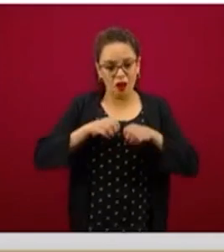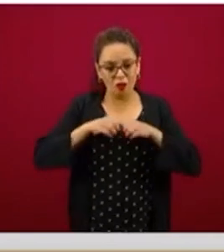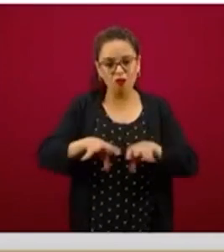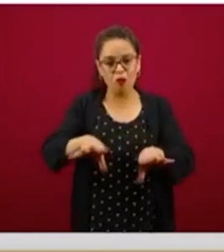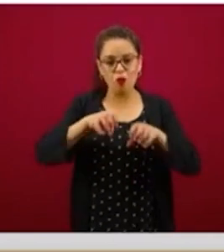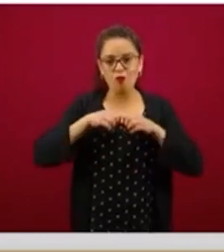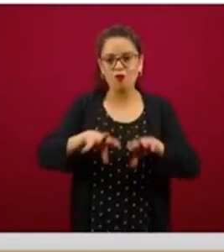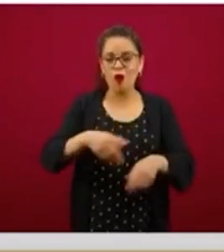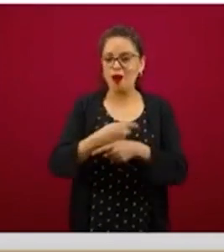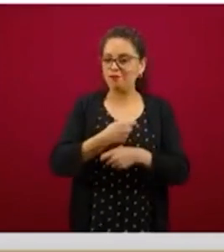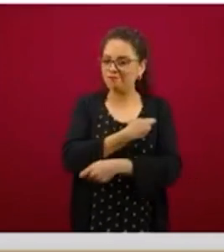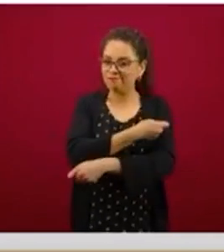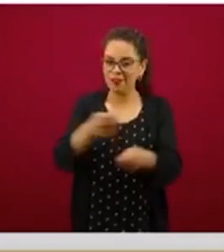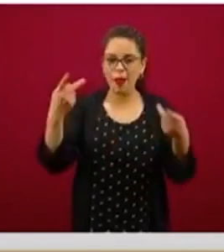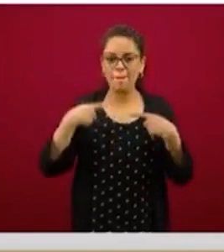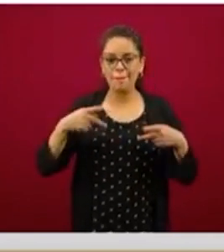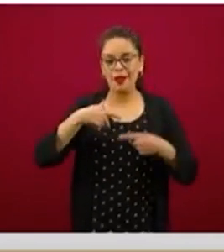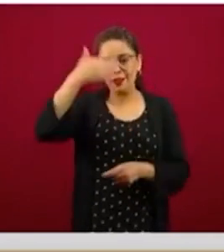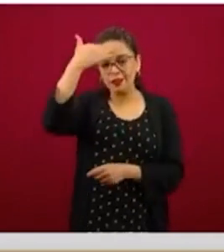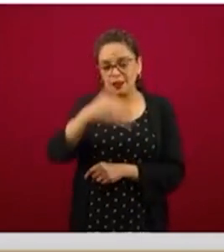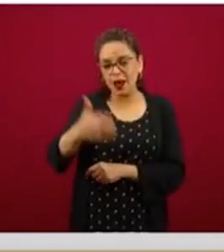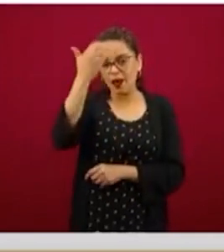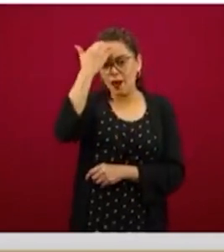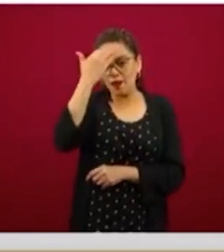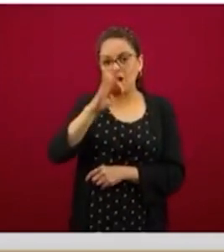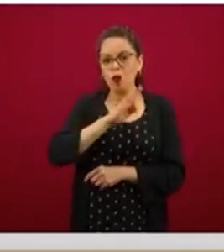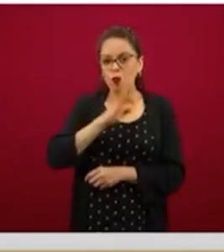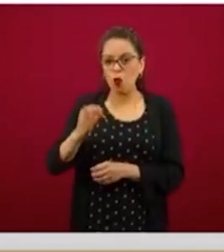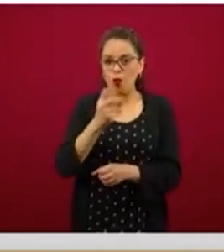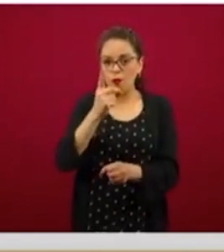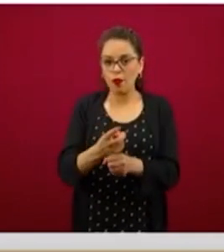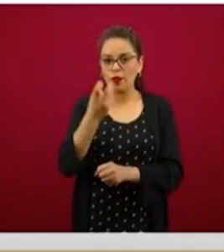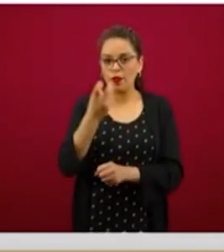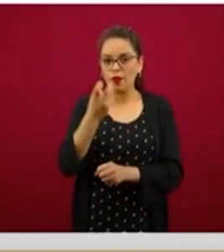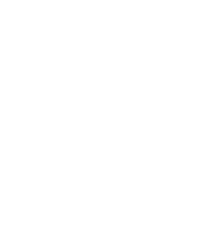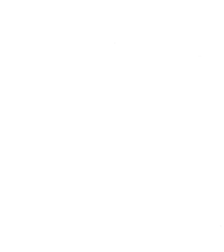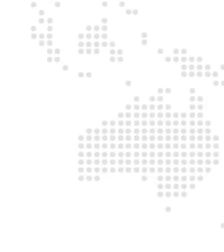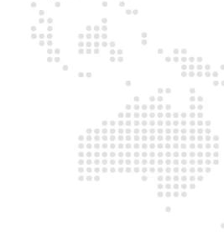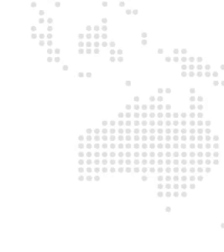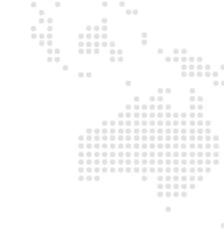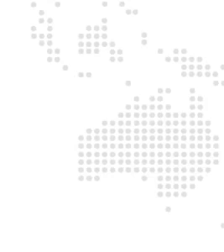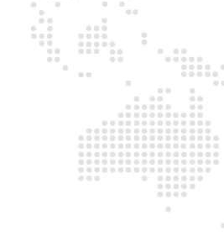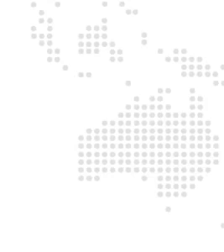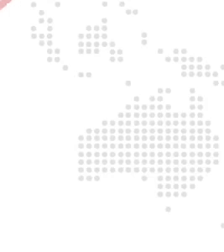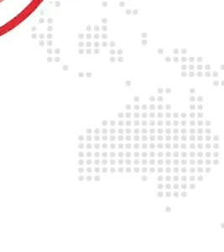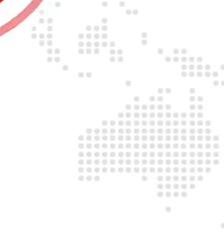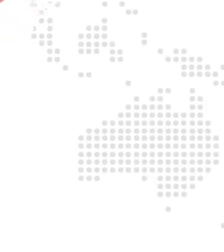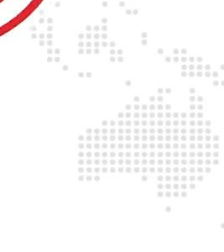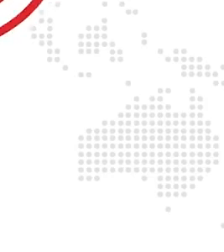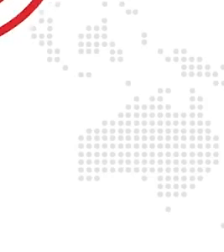que tiene estas estas opciones creemos que se debe de correr más